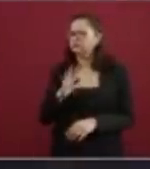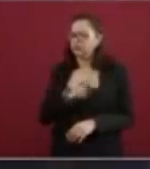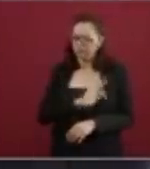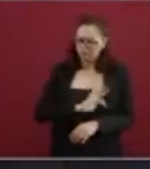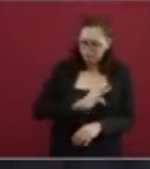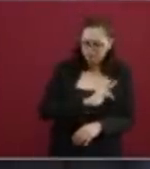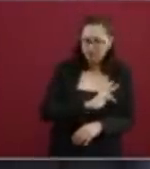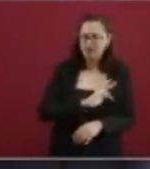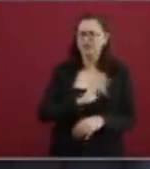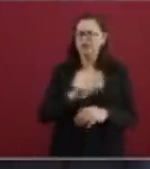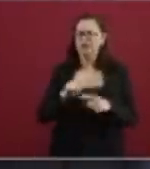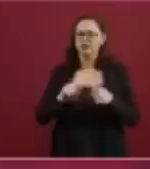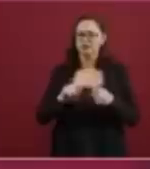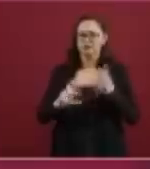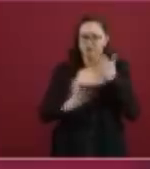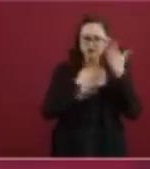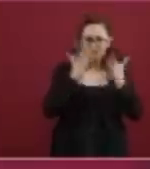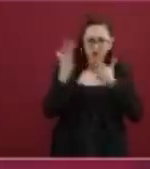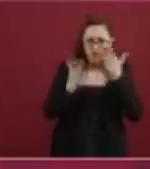con el estudio